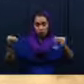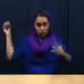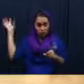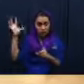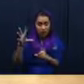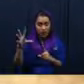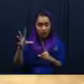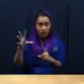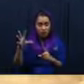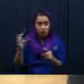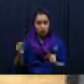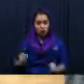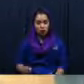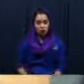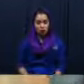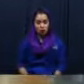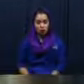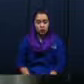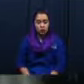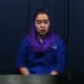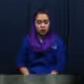y despojaron a los egipcios.